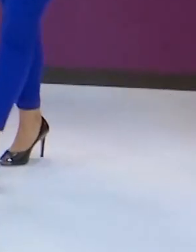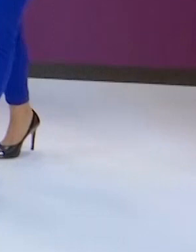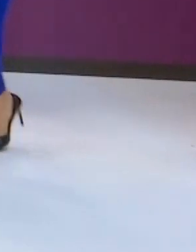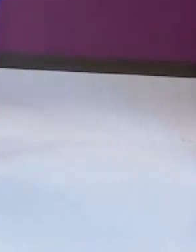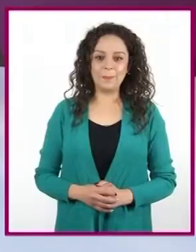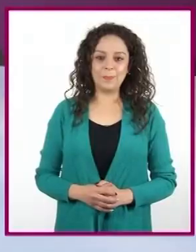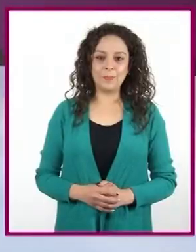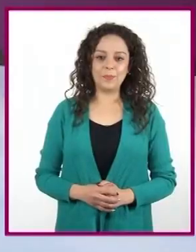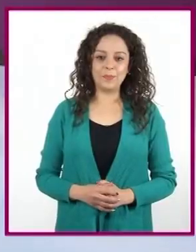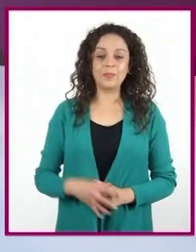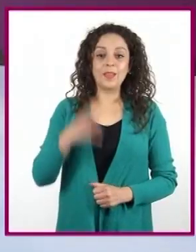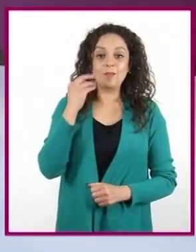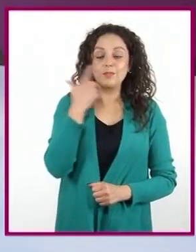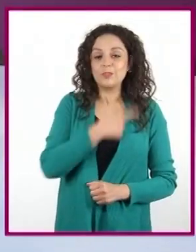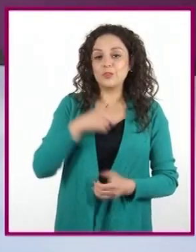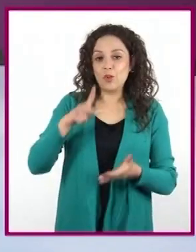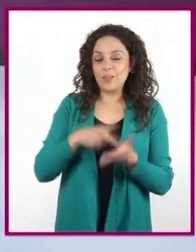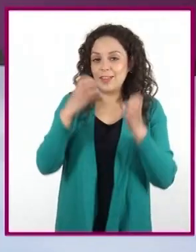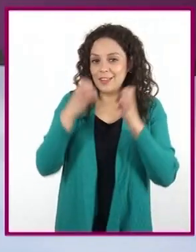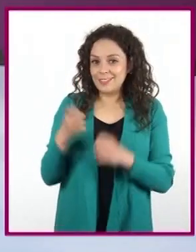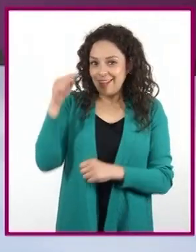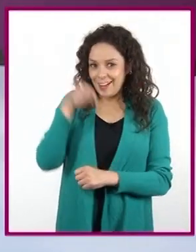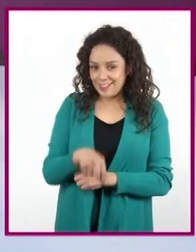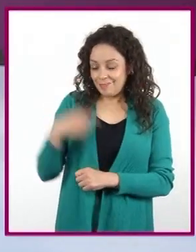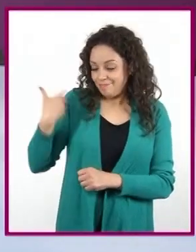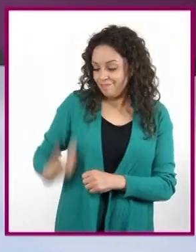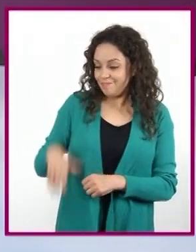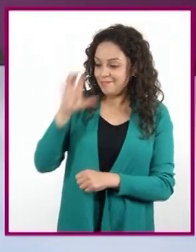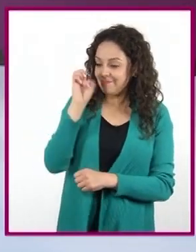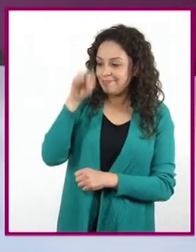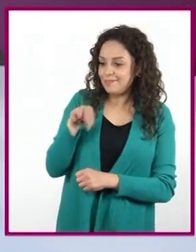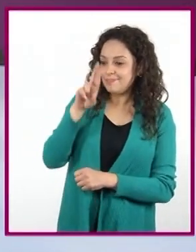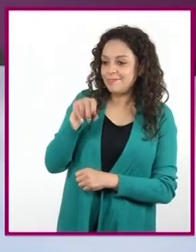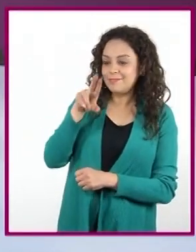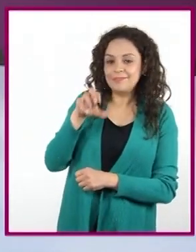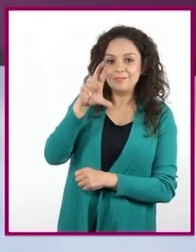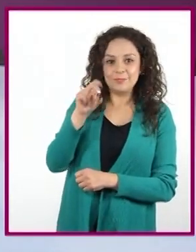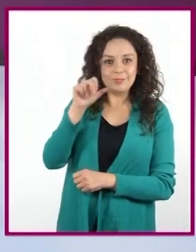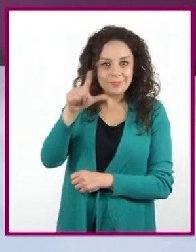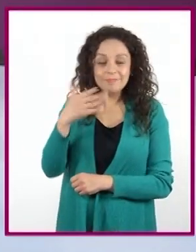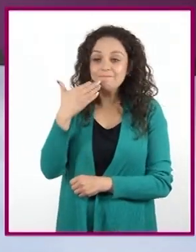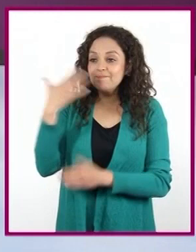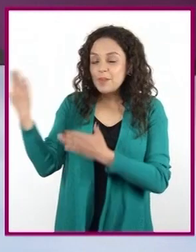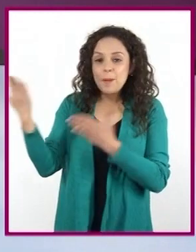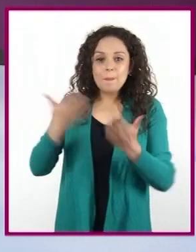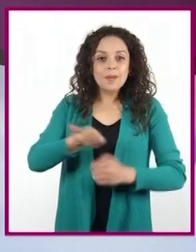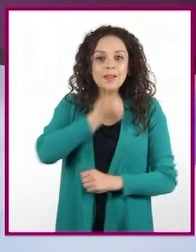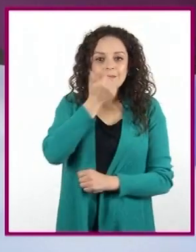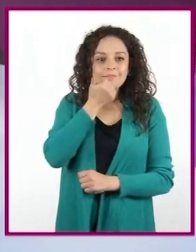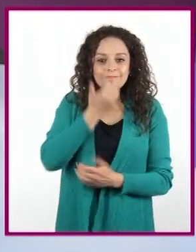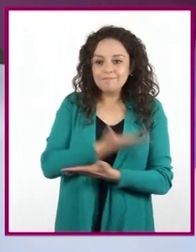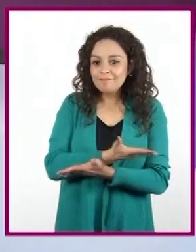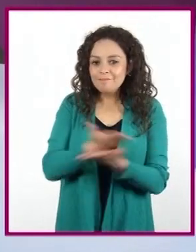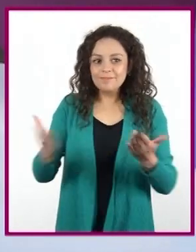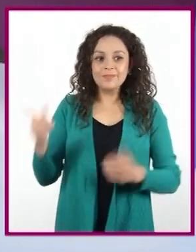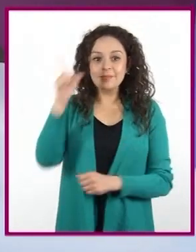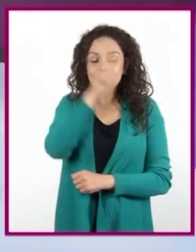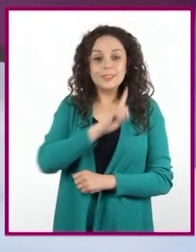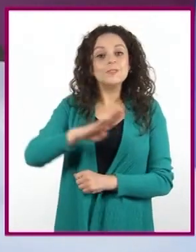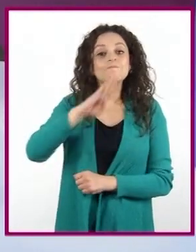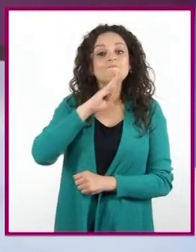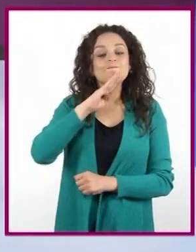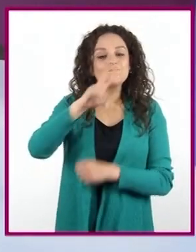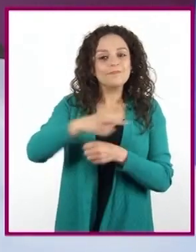Qué gusto estar aquí nuevamente. Yo soy Enrique Rodal y les doy la bienvenida a las alumnas y alumnos de lengua materna